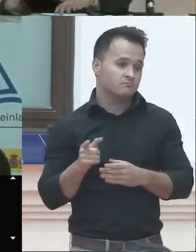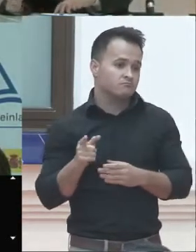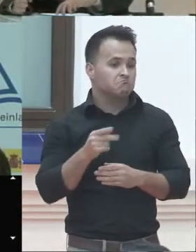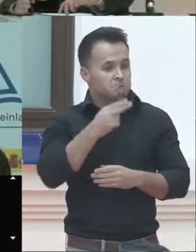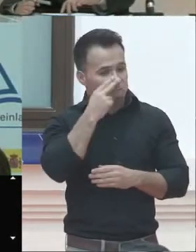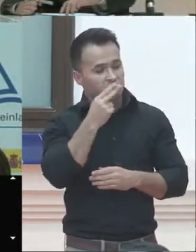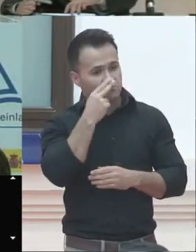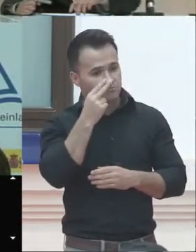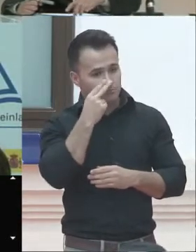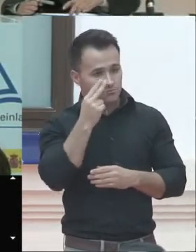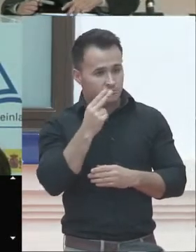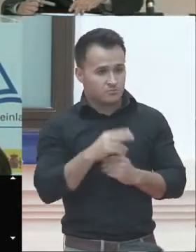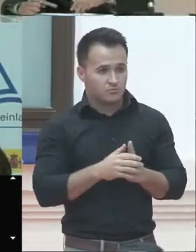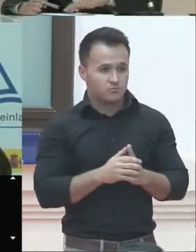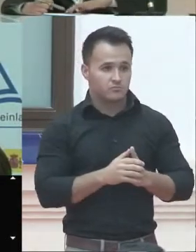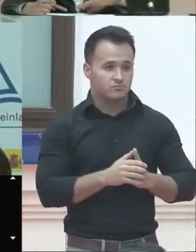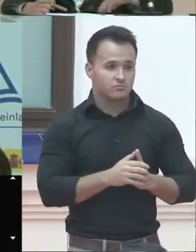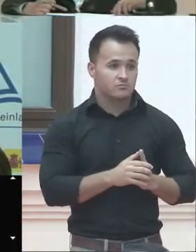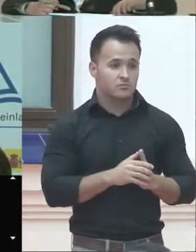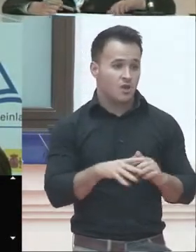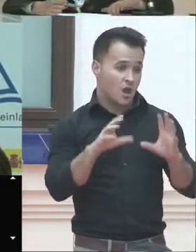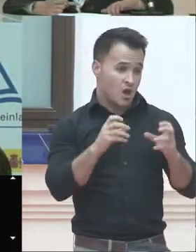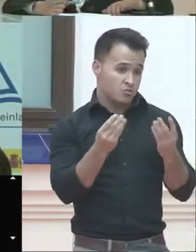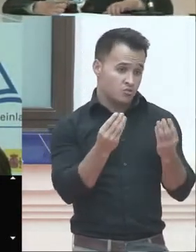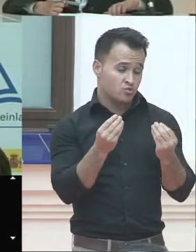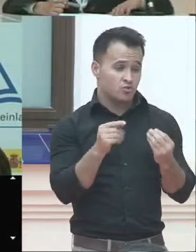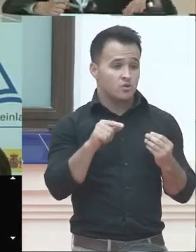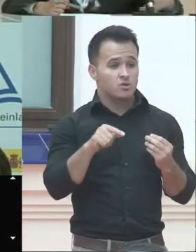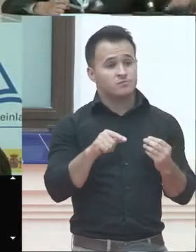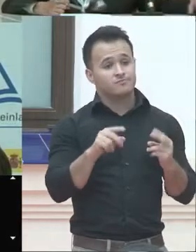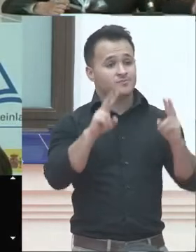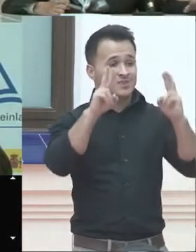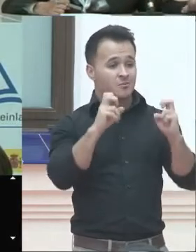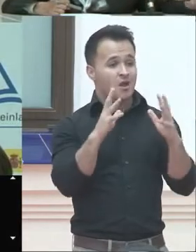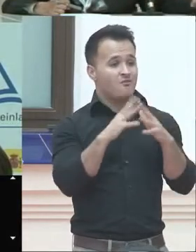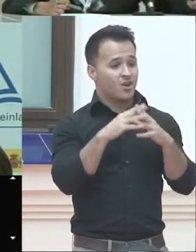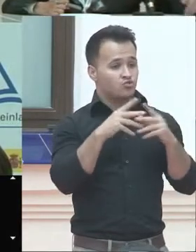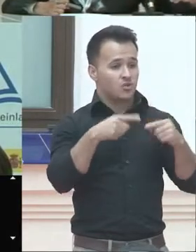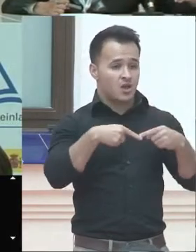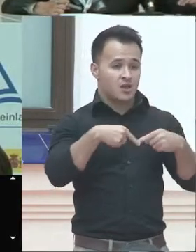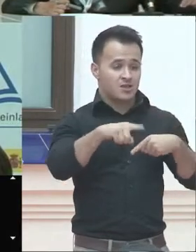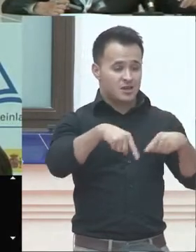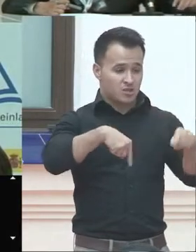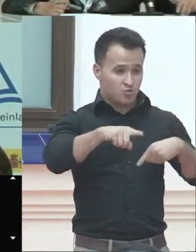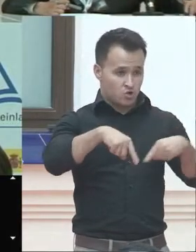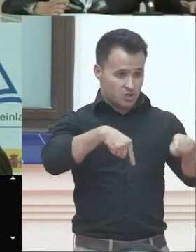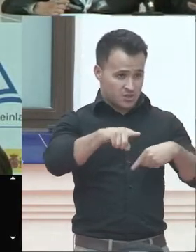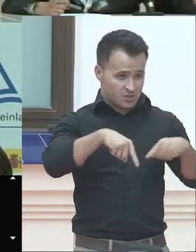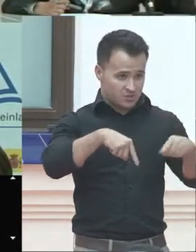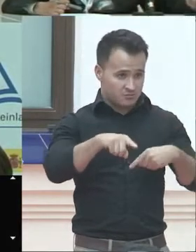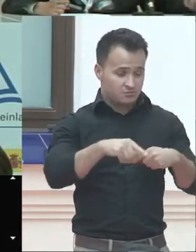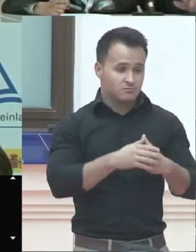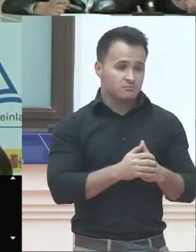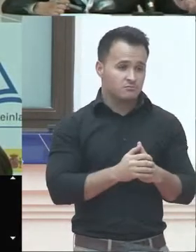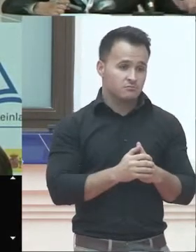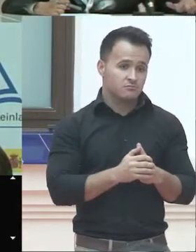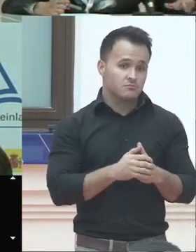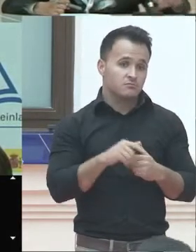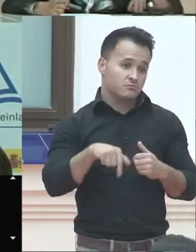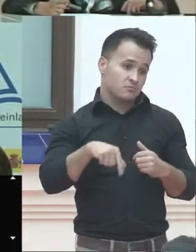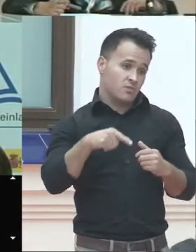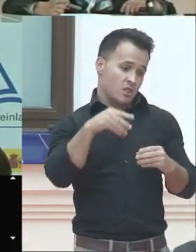muy interesante porque voy a aprender, espero mucho. Trata sobre las grandes infraestructuras de transporte y dicho así, dentro de lo que es el